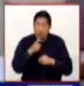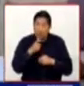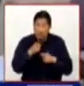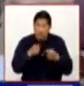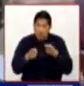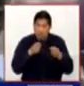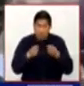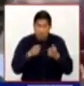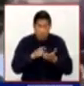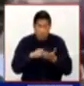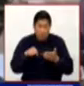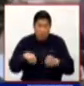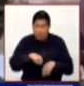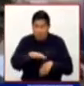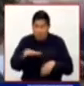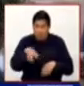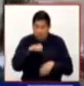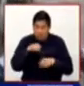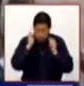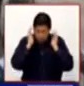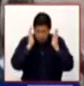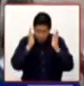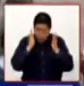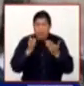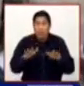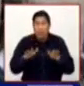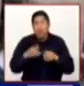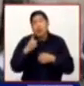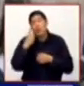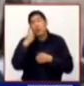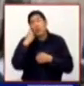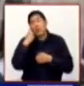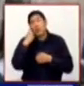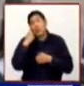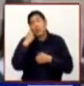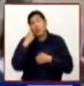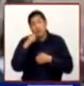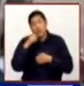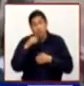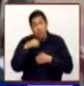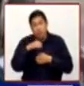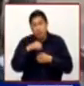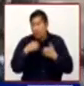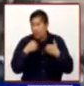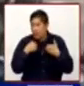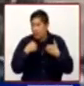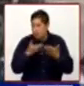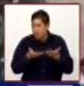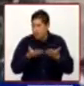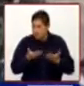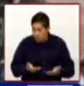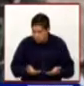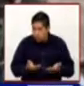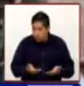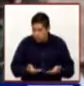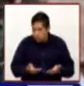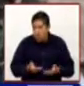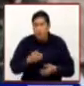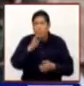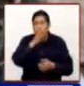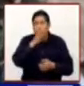había operado en este lugar, en atención a que ya se tenía conocimiento que la carga tenía un peso aproximado